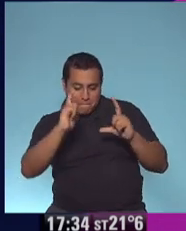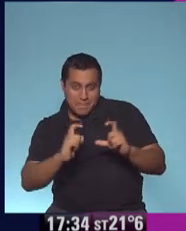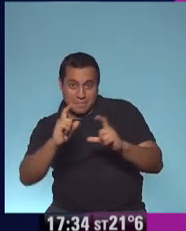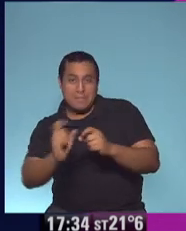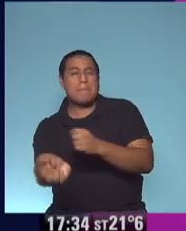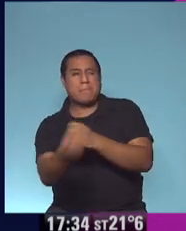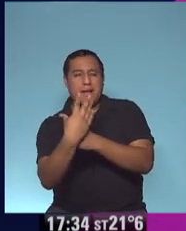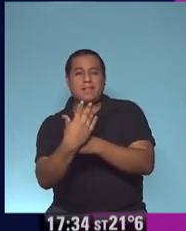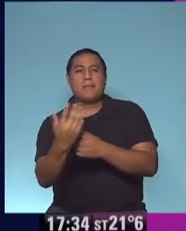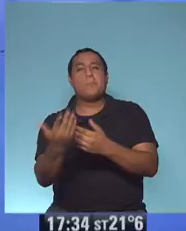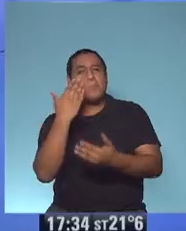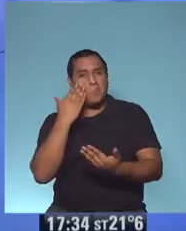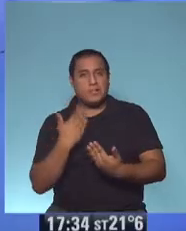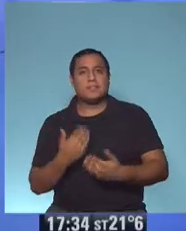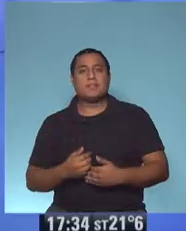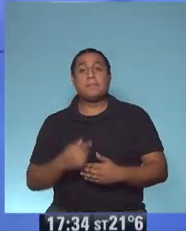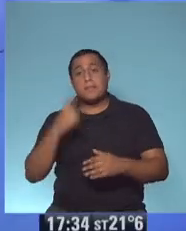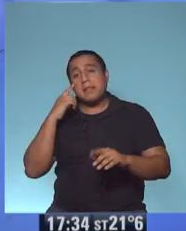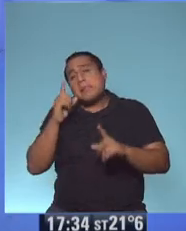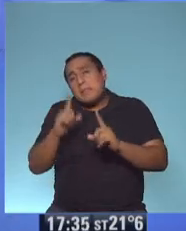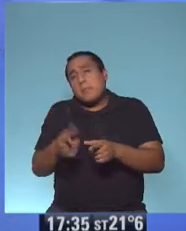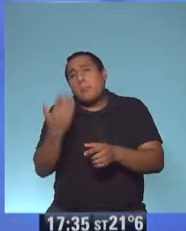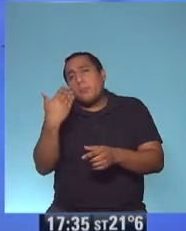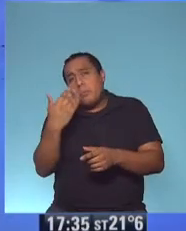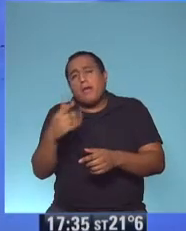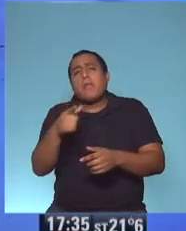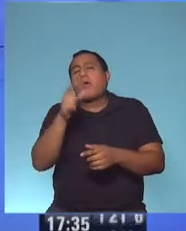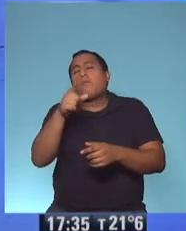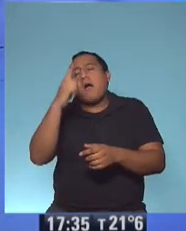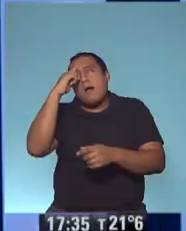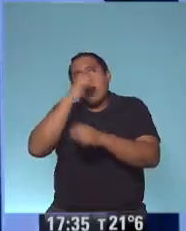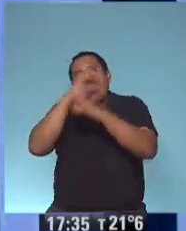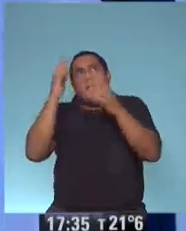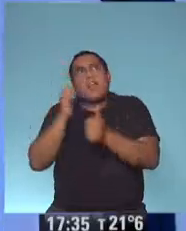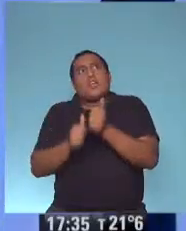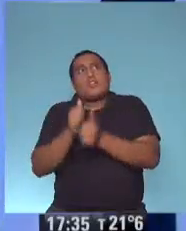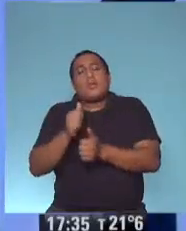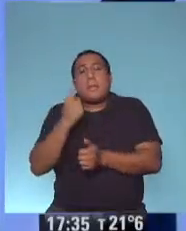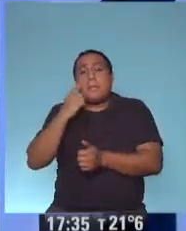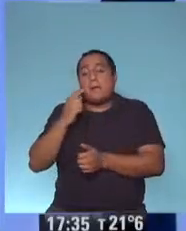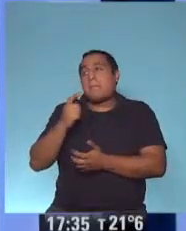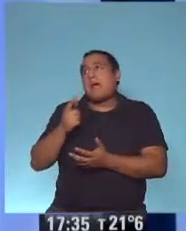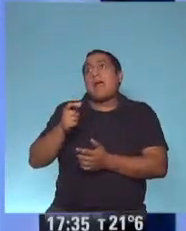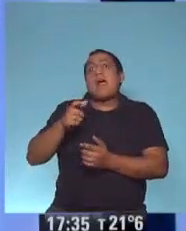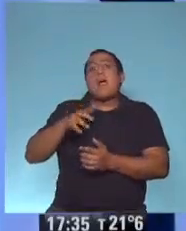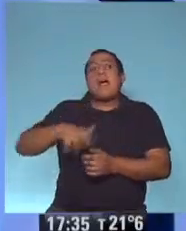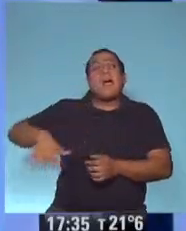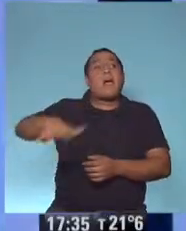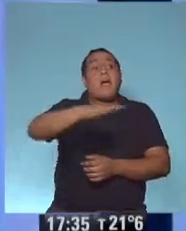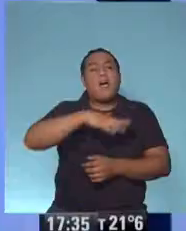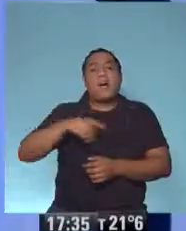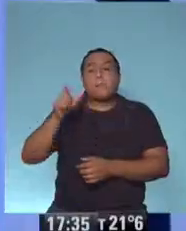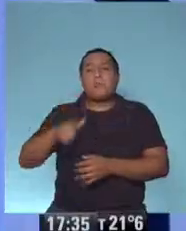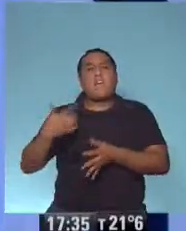y nos lo muestran. También, exacto. También digo, pueden armar sus historias con aquel vendedor que tengan en el barrio, que mamá